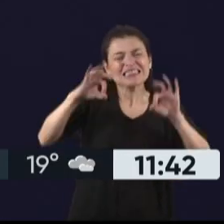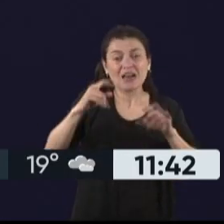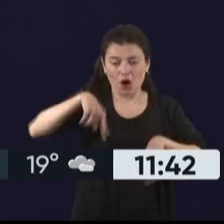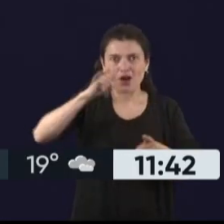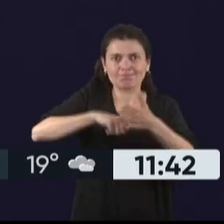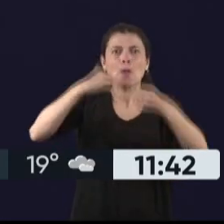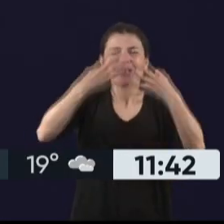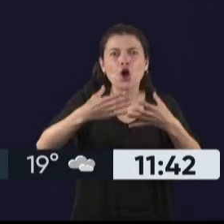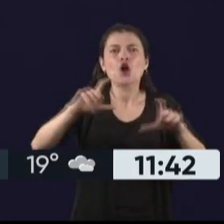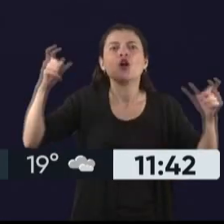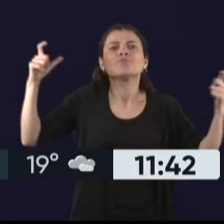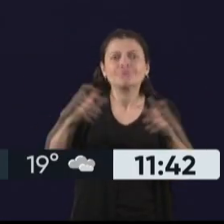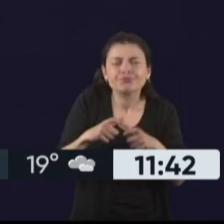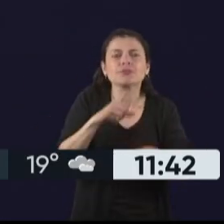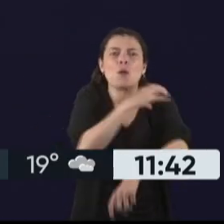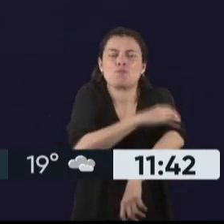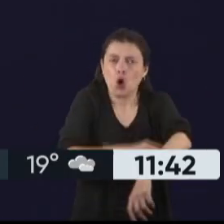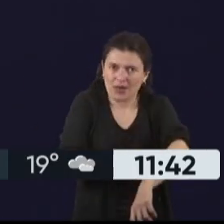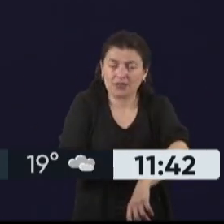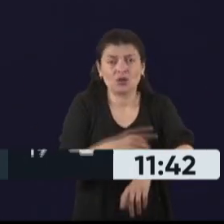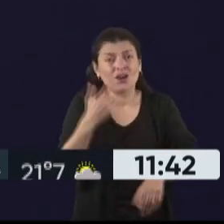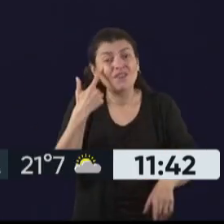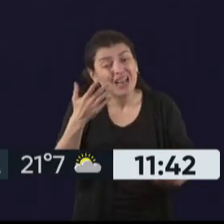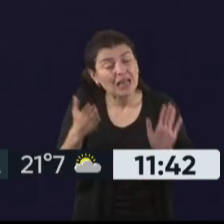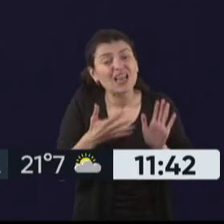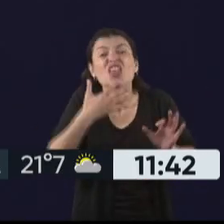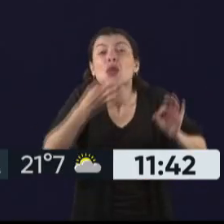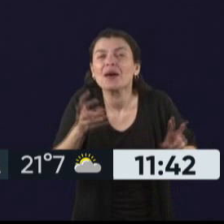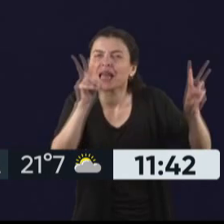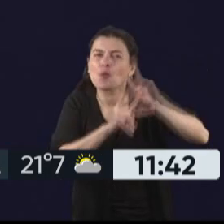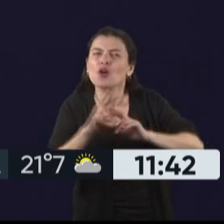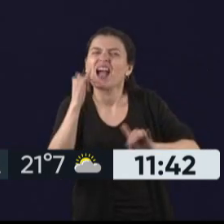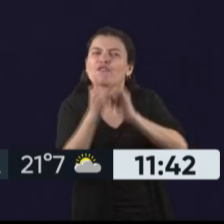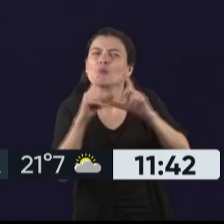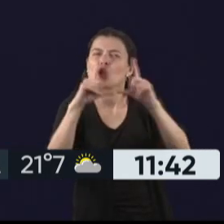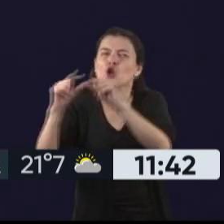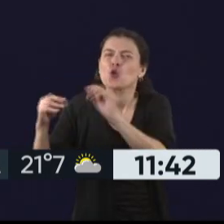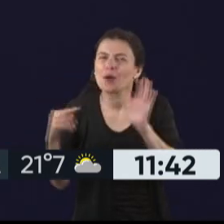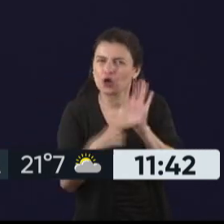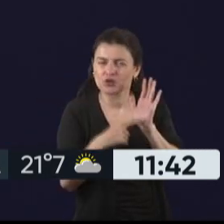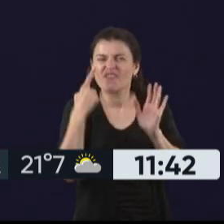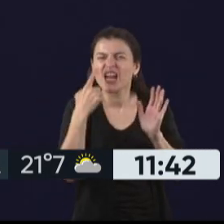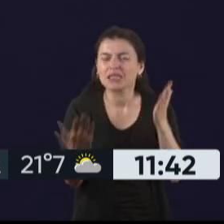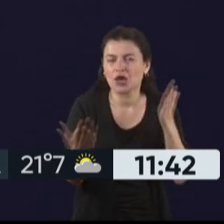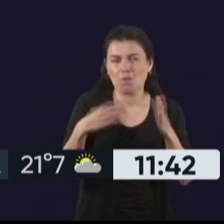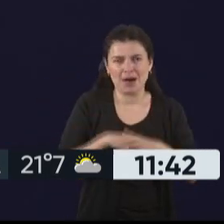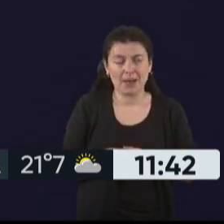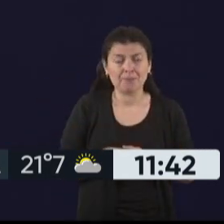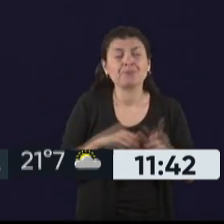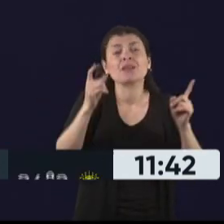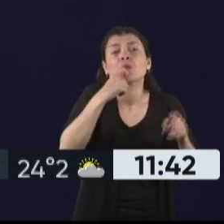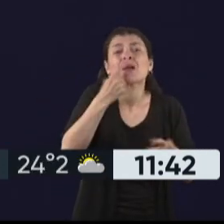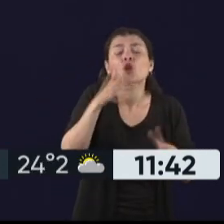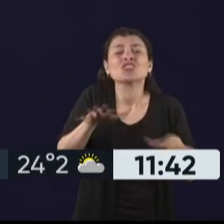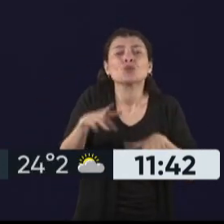también agarren los datos oficiales de todo el periodo y vean qué pasó con la pobreza en